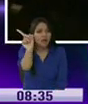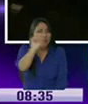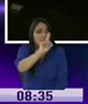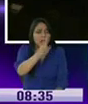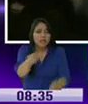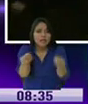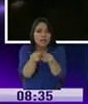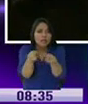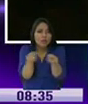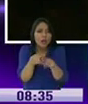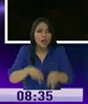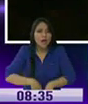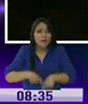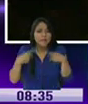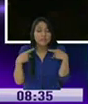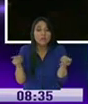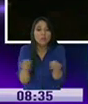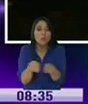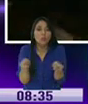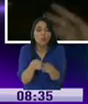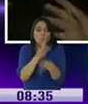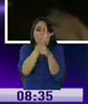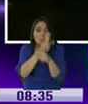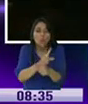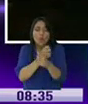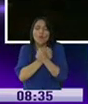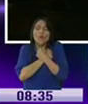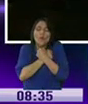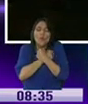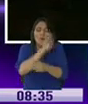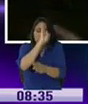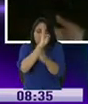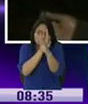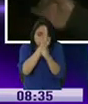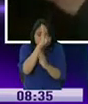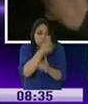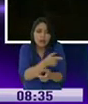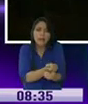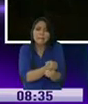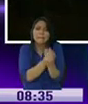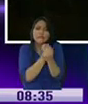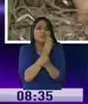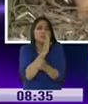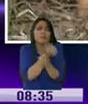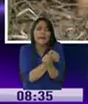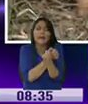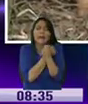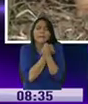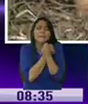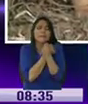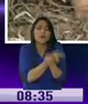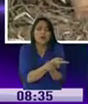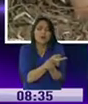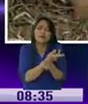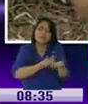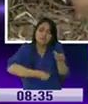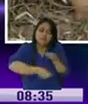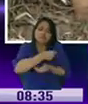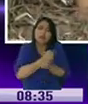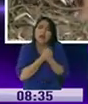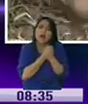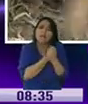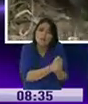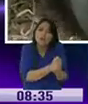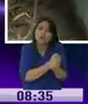vivos, hay que cuidarlos. Y además, ese cariño, esa fidelidad que siempre tienen a los seres humanos, deberíamos recompensarlo con amor,